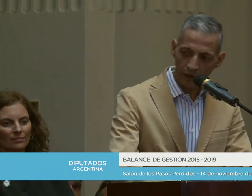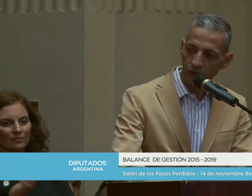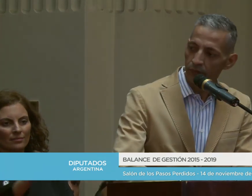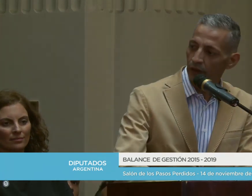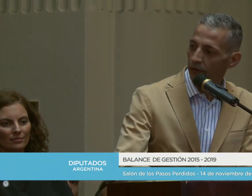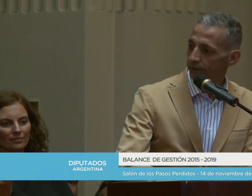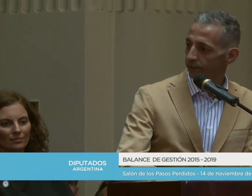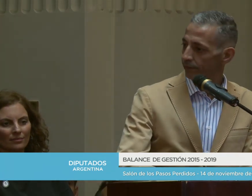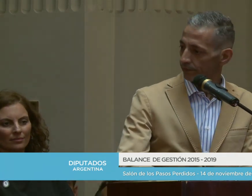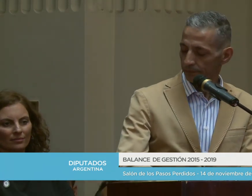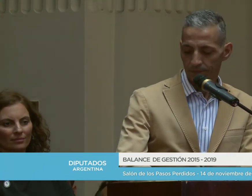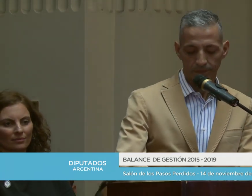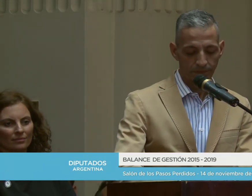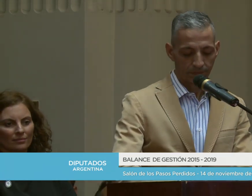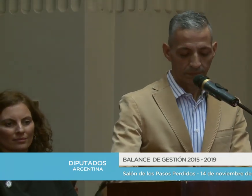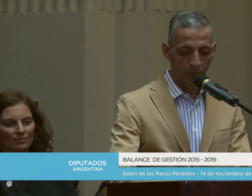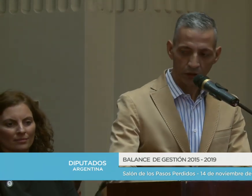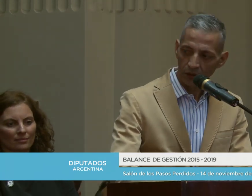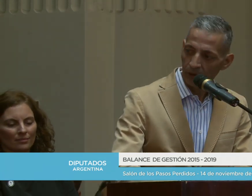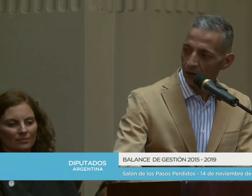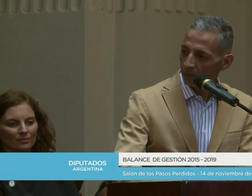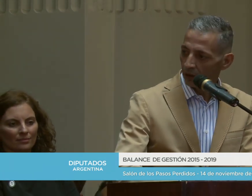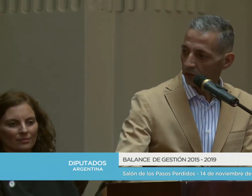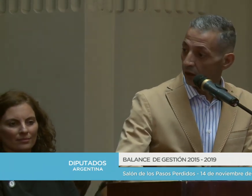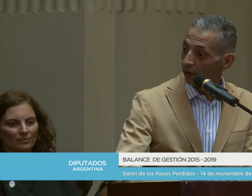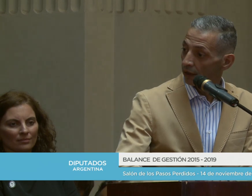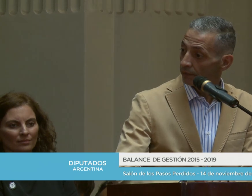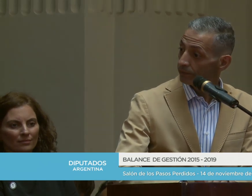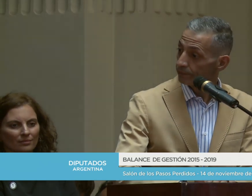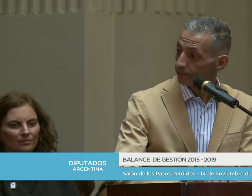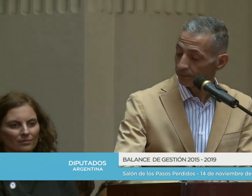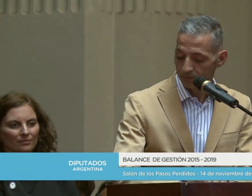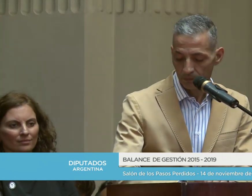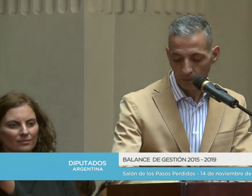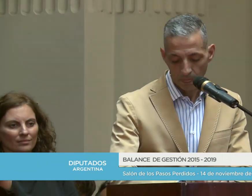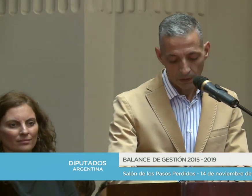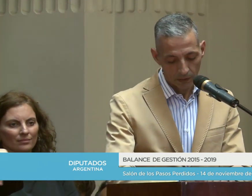Te agradezco, Emilio, porque esas palabras me quedaron grabadas.